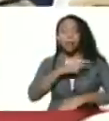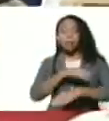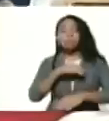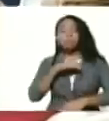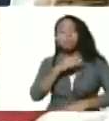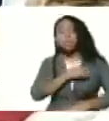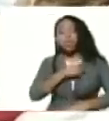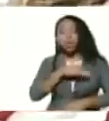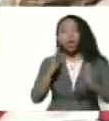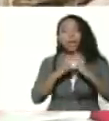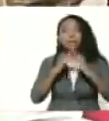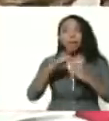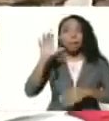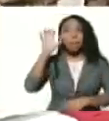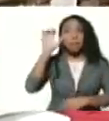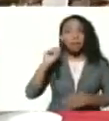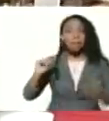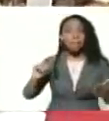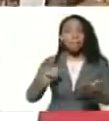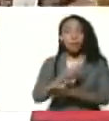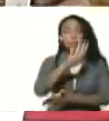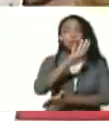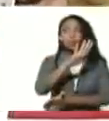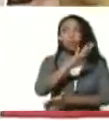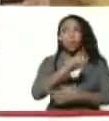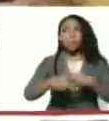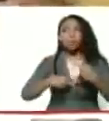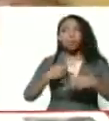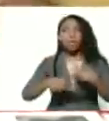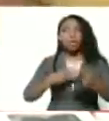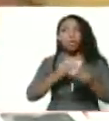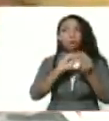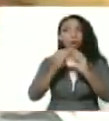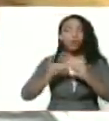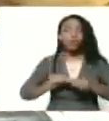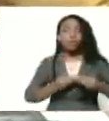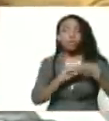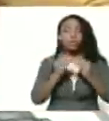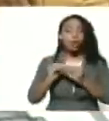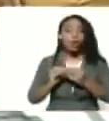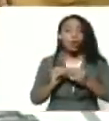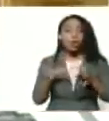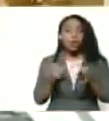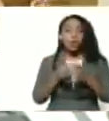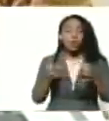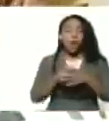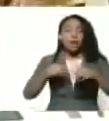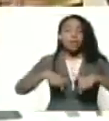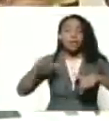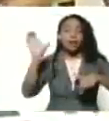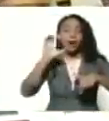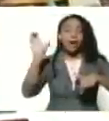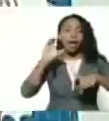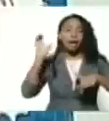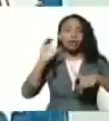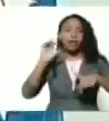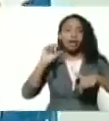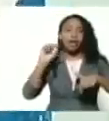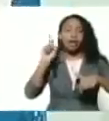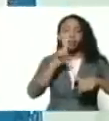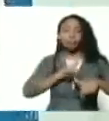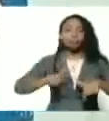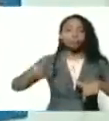Hogares de la Patria se ha impulsado el proceso de la conformación de comité, y aquí en Caracas tenemos alrededor de